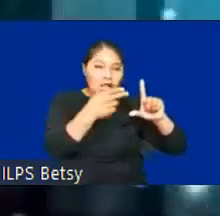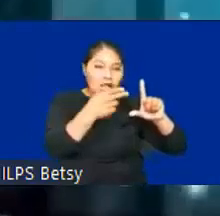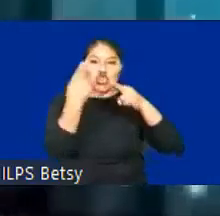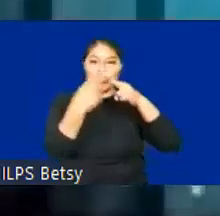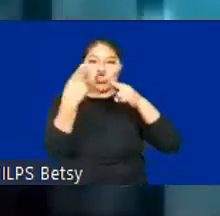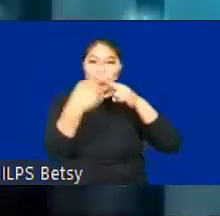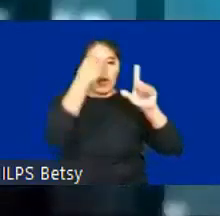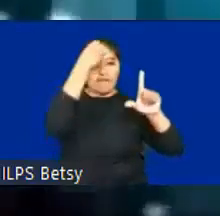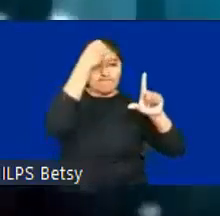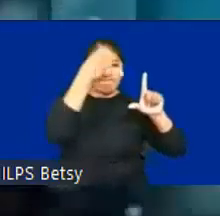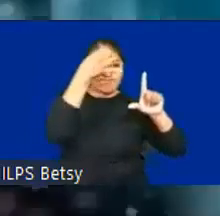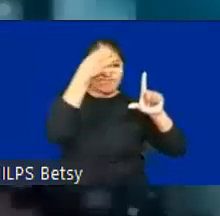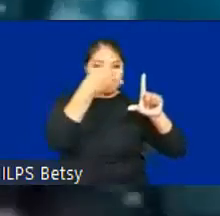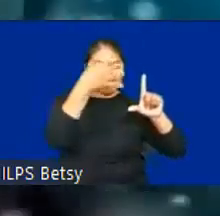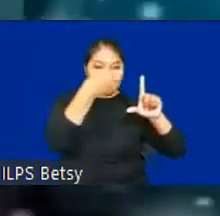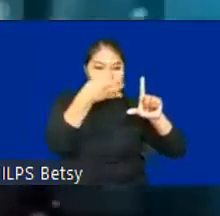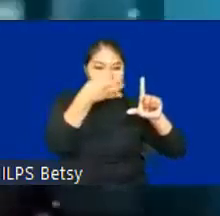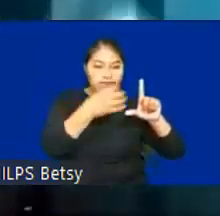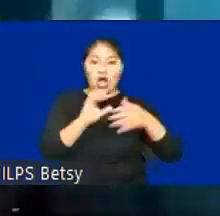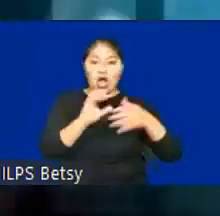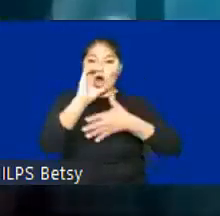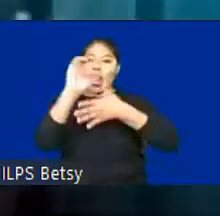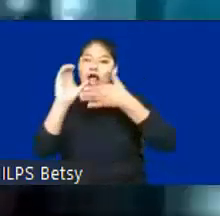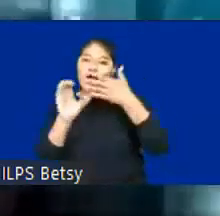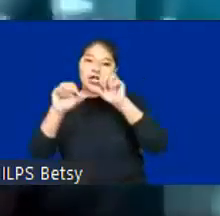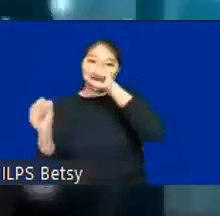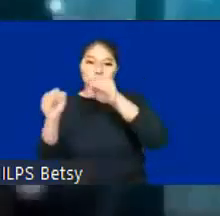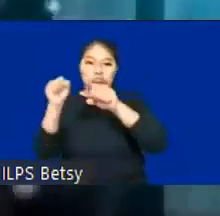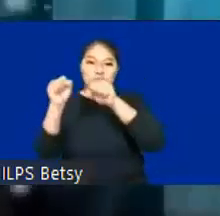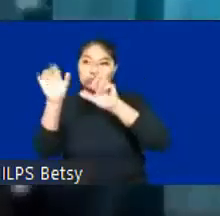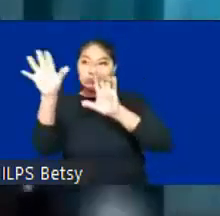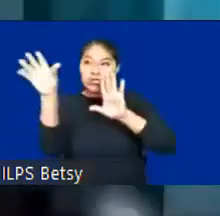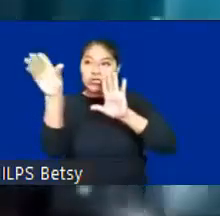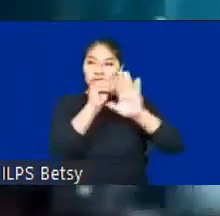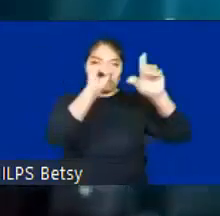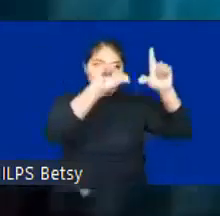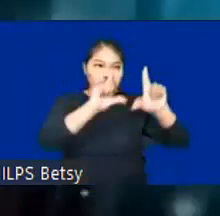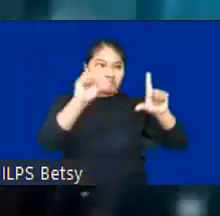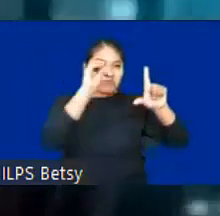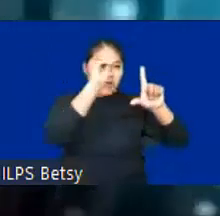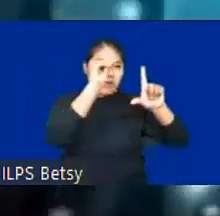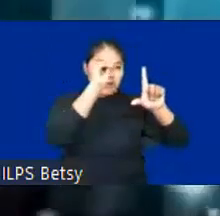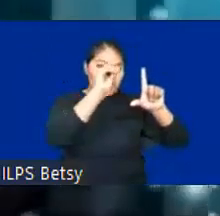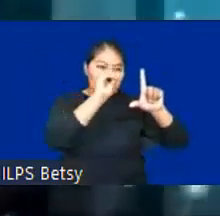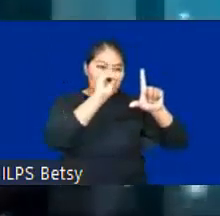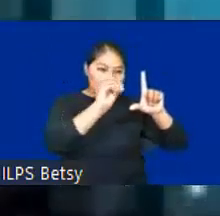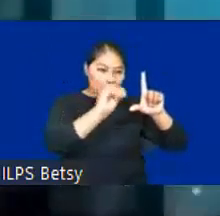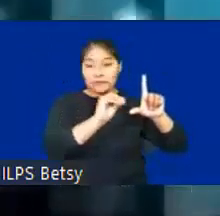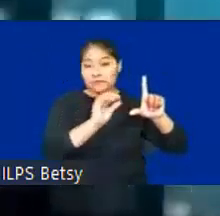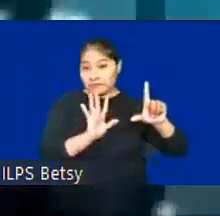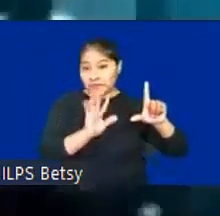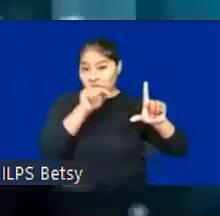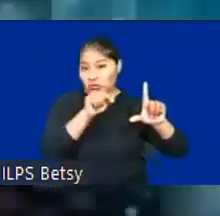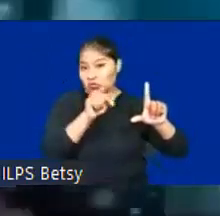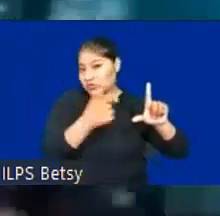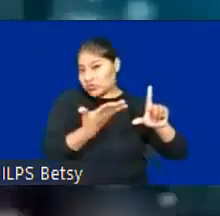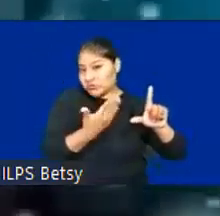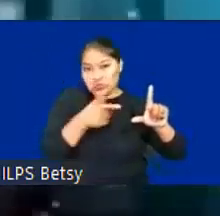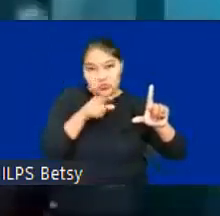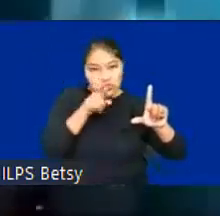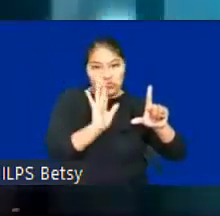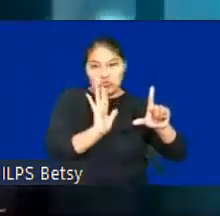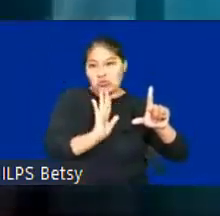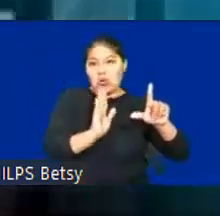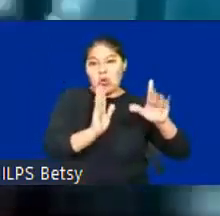corresponde a una tarjeta de identificación vehicular. Es un documento que lo puedo descargar en PDF, lo puedo tener en mi celular, como repito,